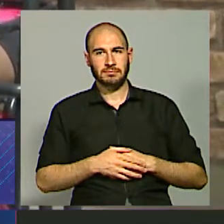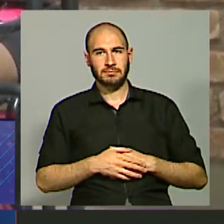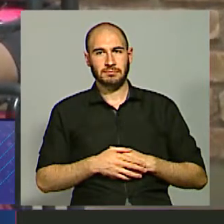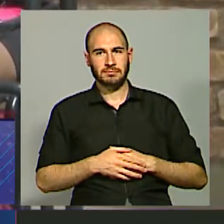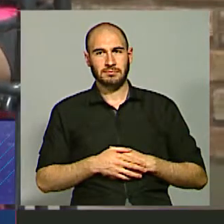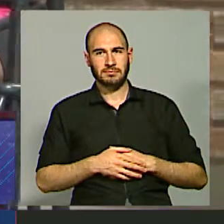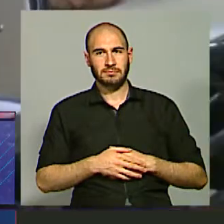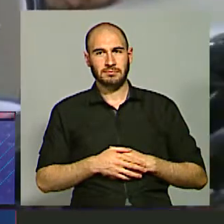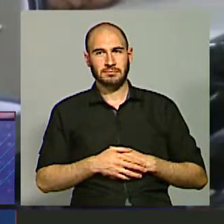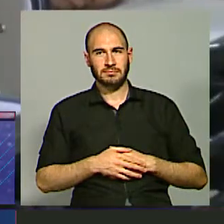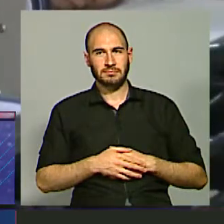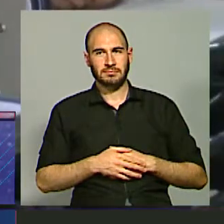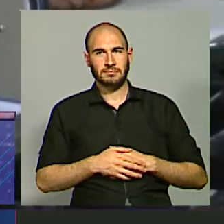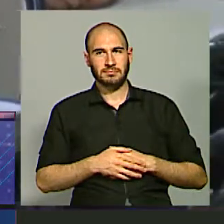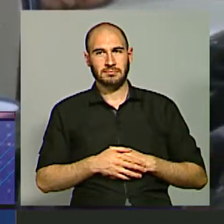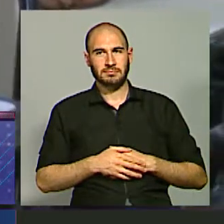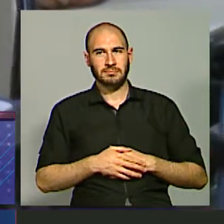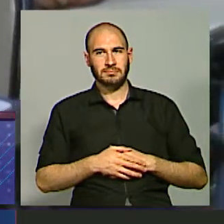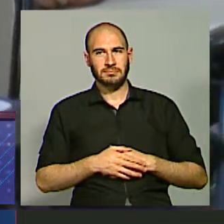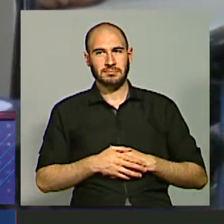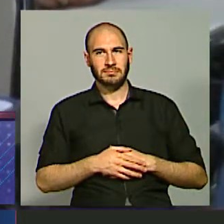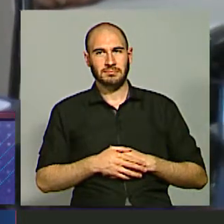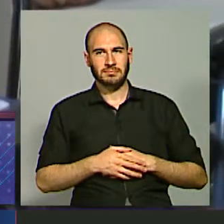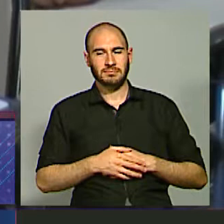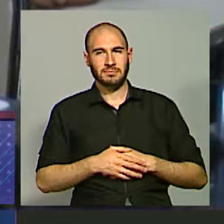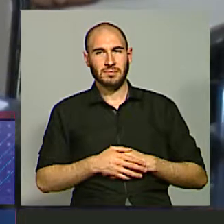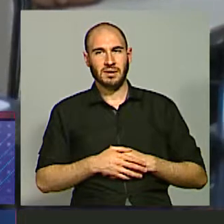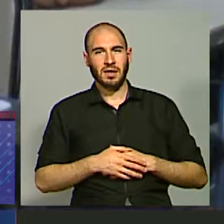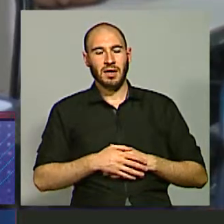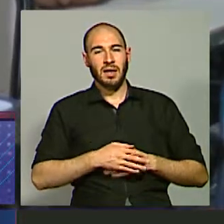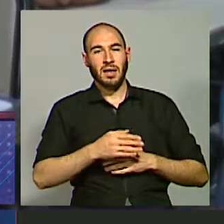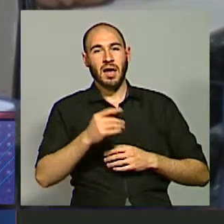Con críticas se realizó la evaluación censal docente.